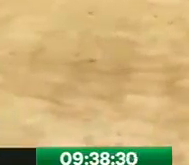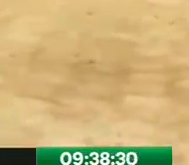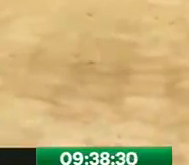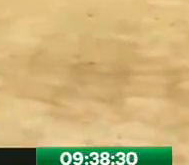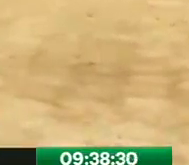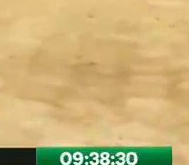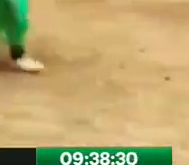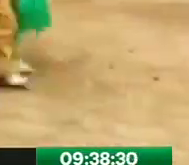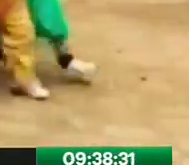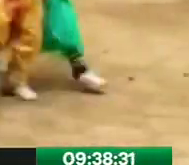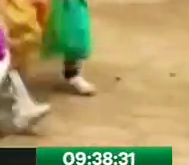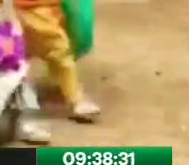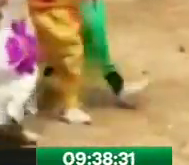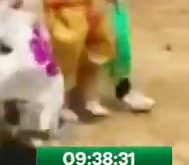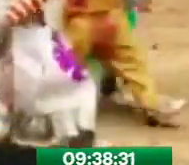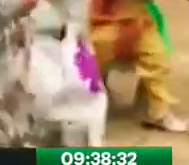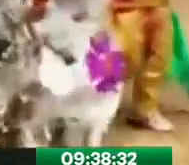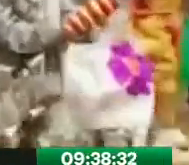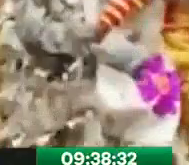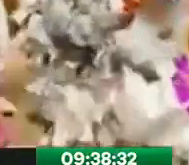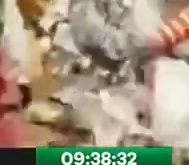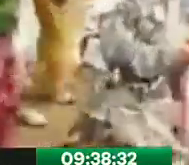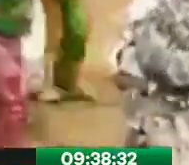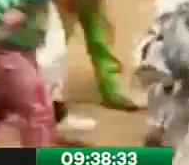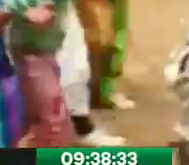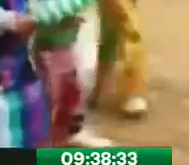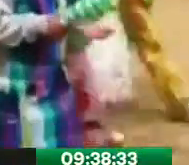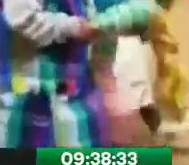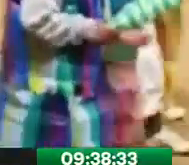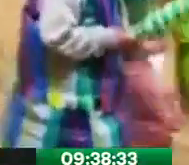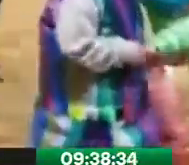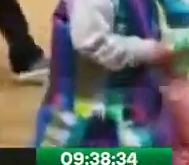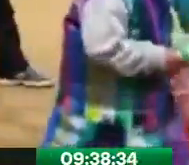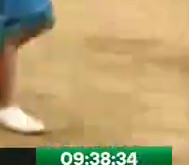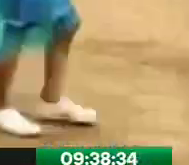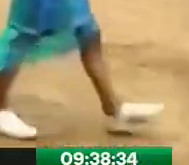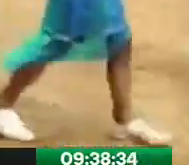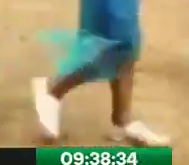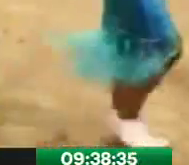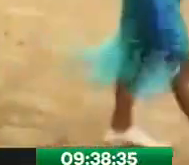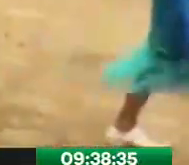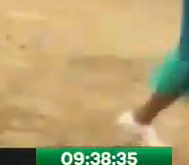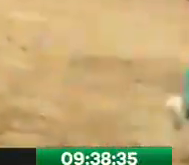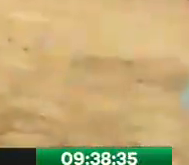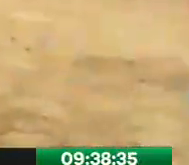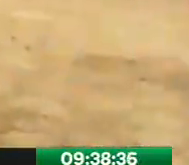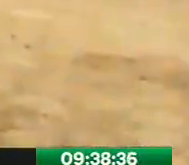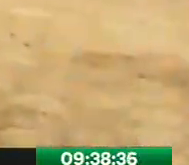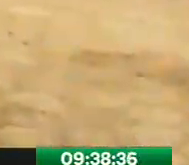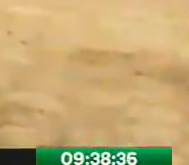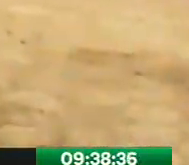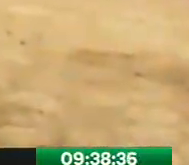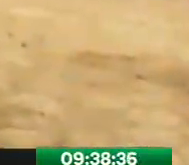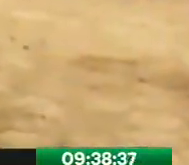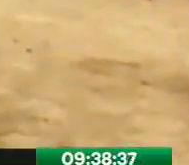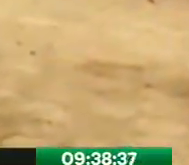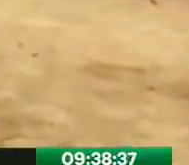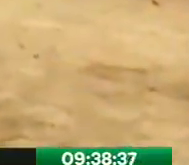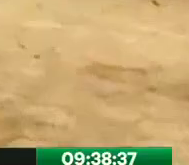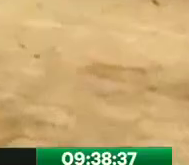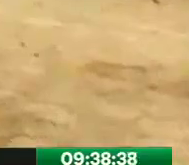educativas y las comunidades, cada uno de ellos utilizando la vestimenta tradicional. Comparten para nosotros sus costumbres